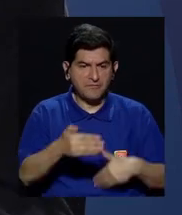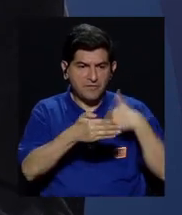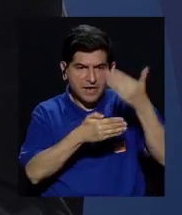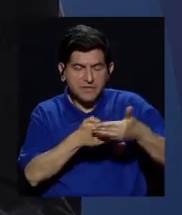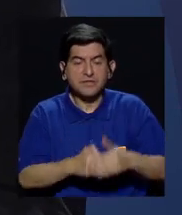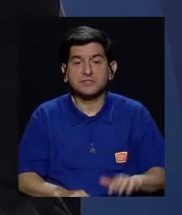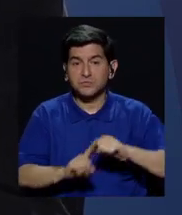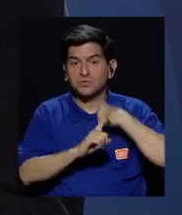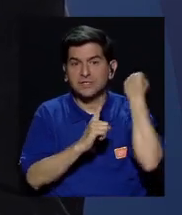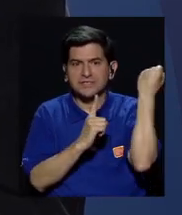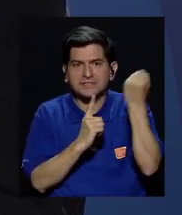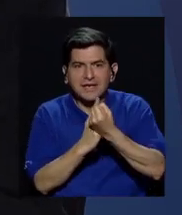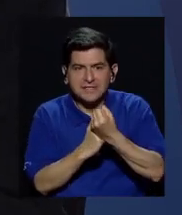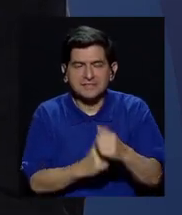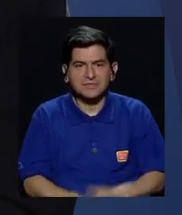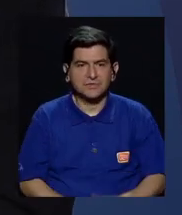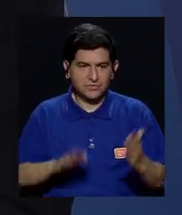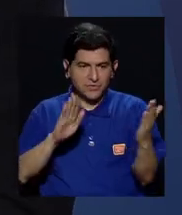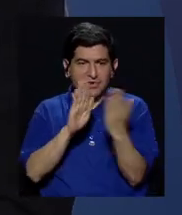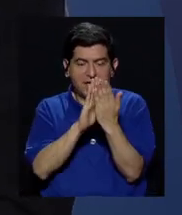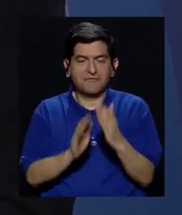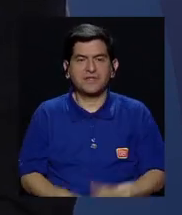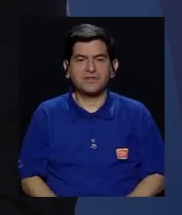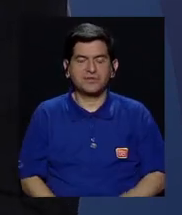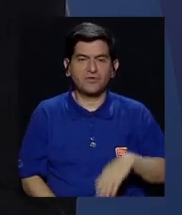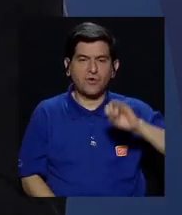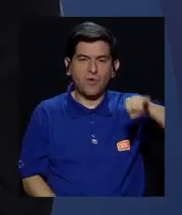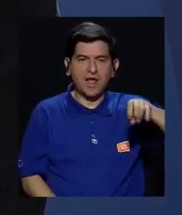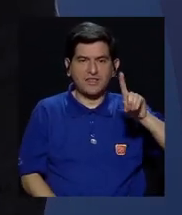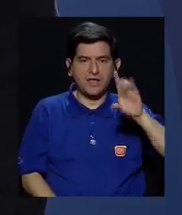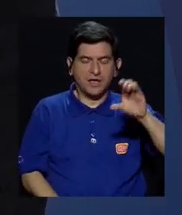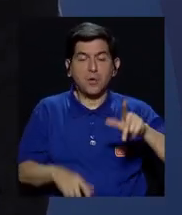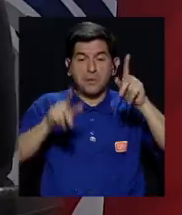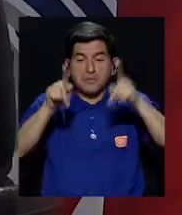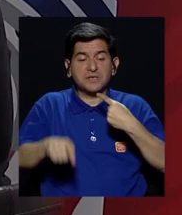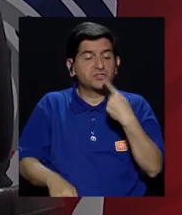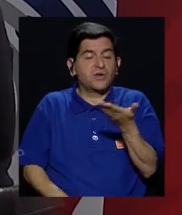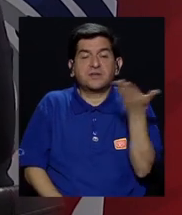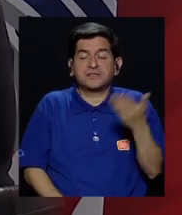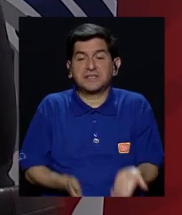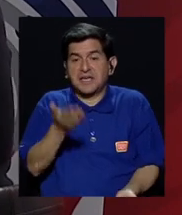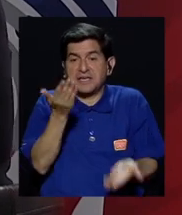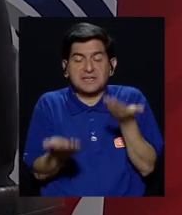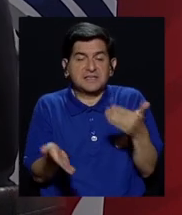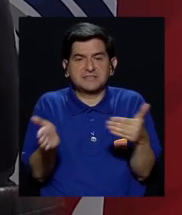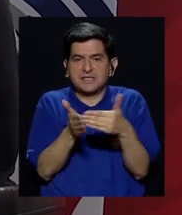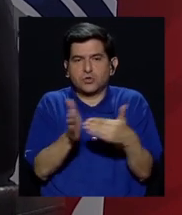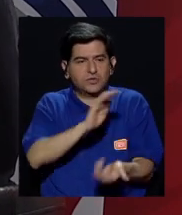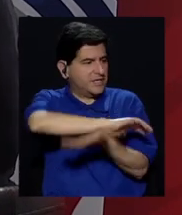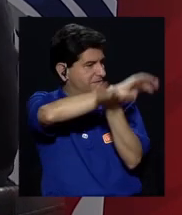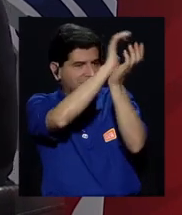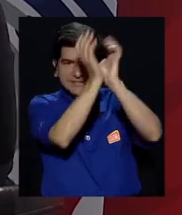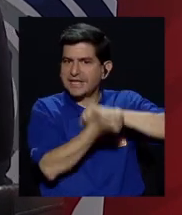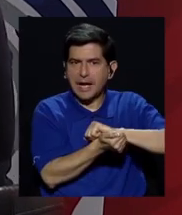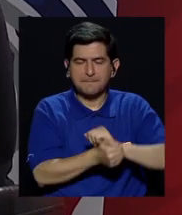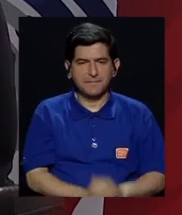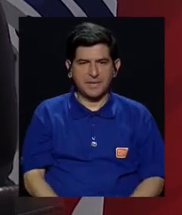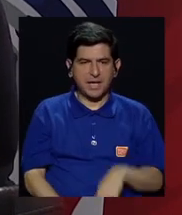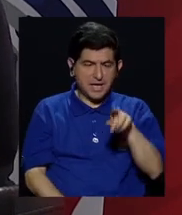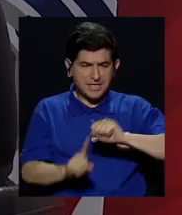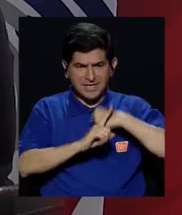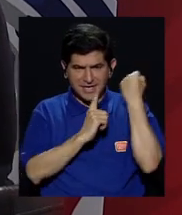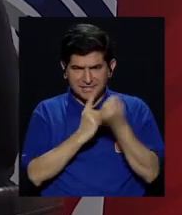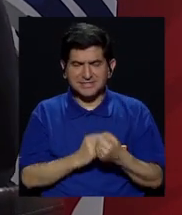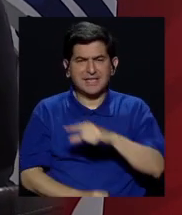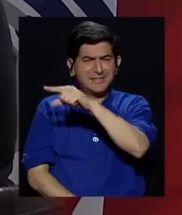después de este berenjenal de el candidato castro la gente porque a lo mejor vuelve a cambiar el panorama y esto va a estar